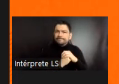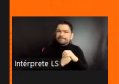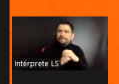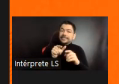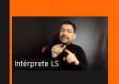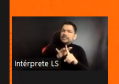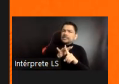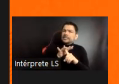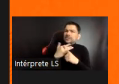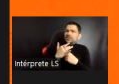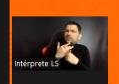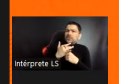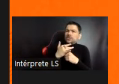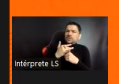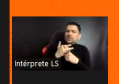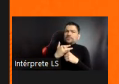específica para un país,